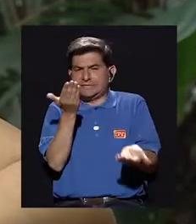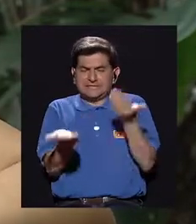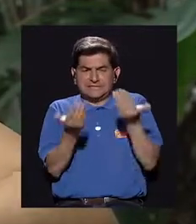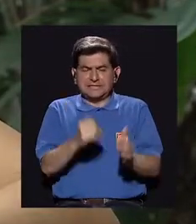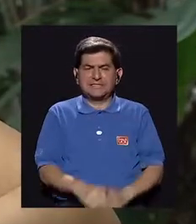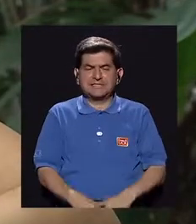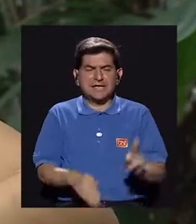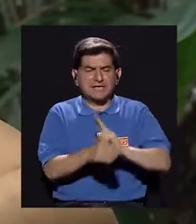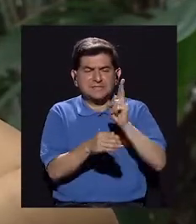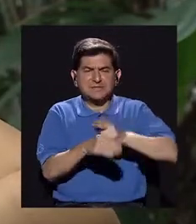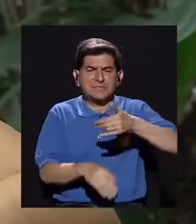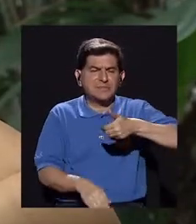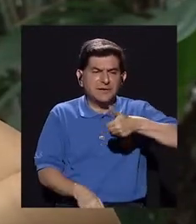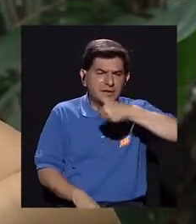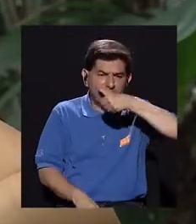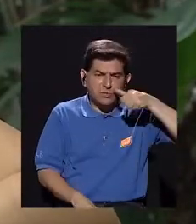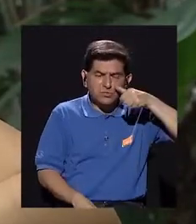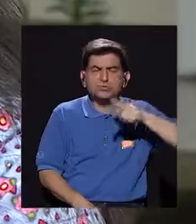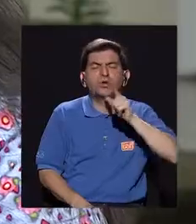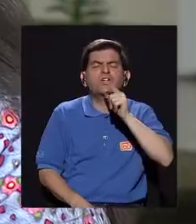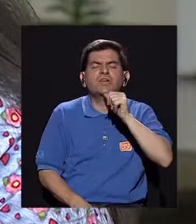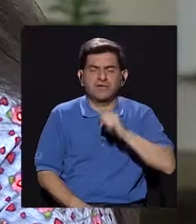digamos, al caer en el consumo de drogas.